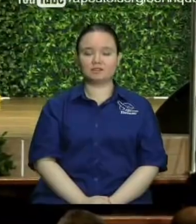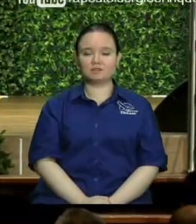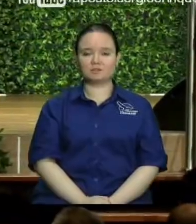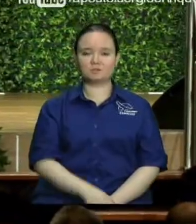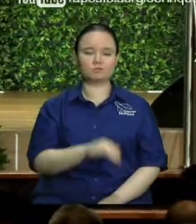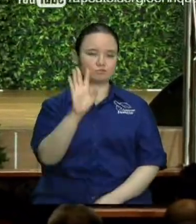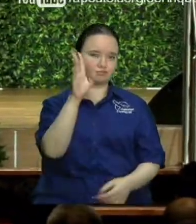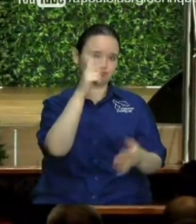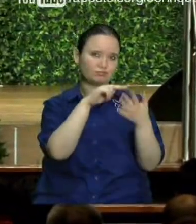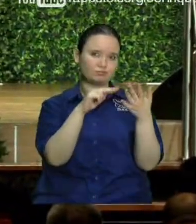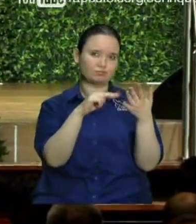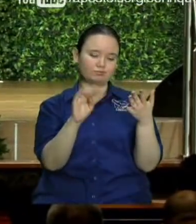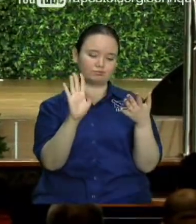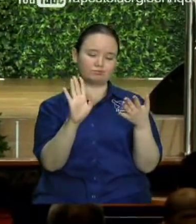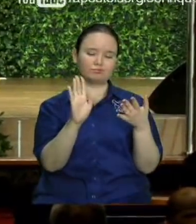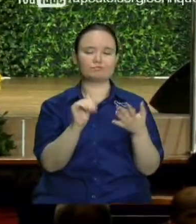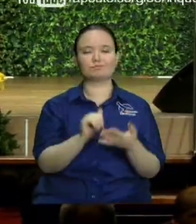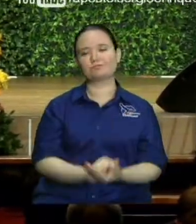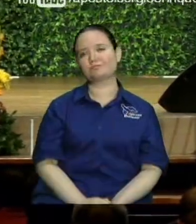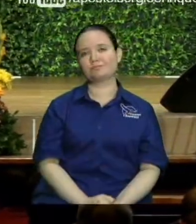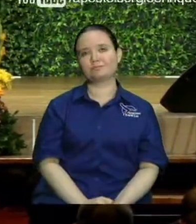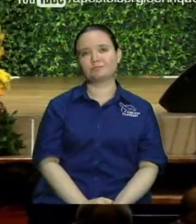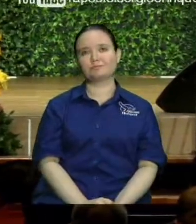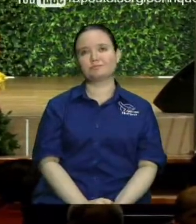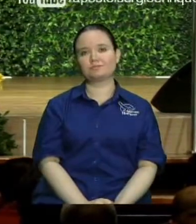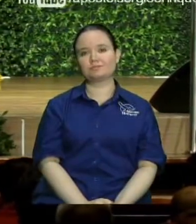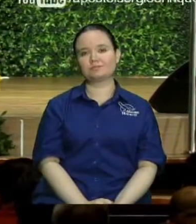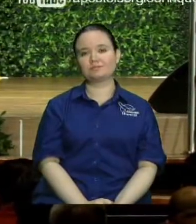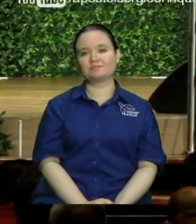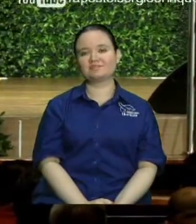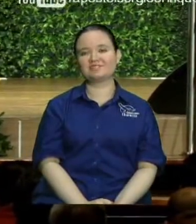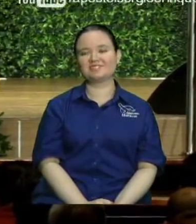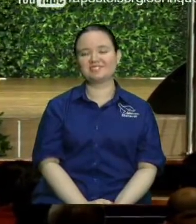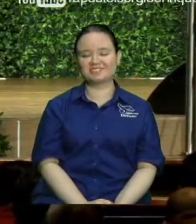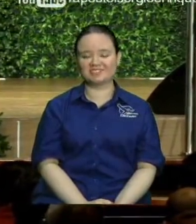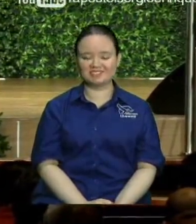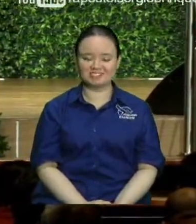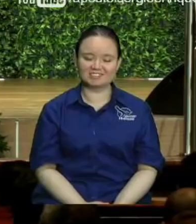Vamos a ver, es que ustedes me ponen nervioso.